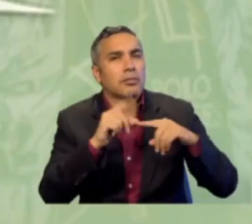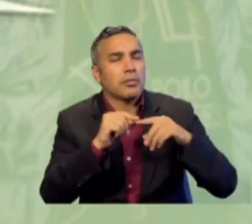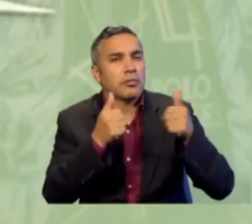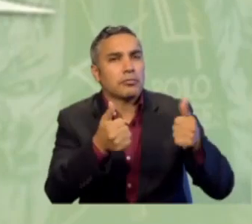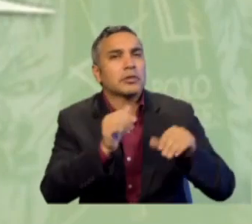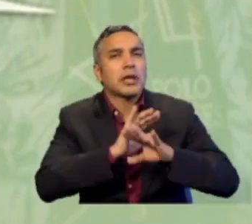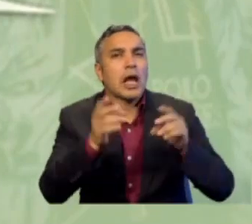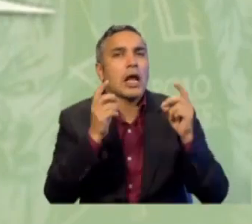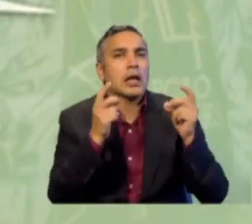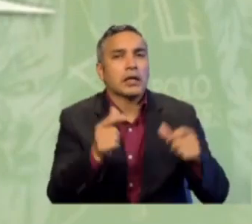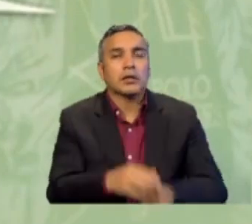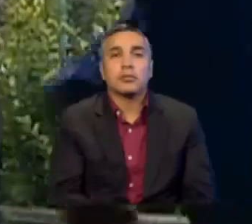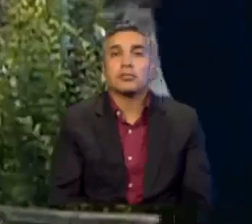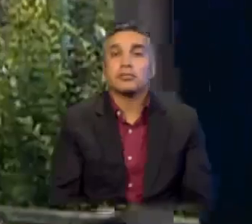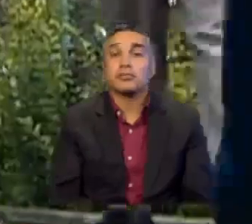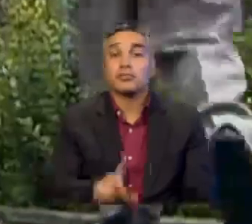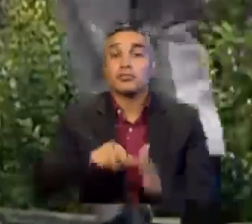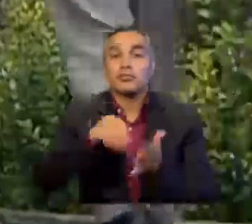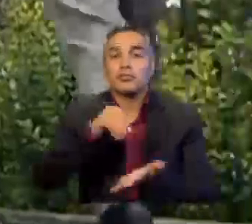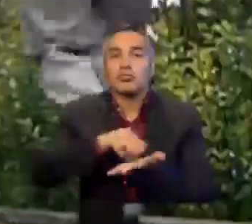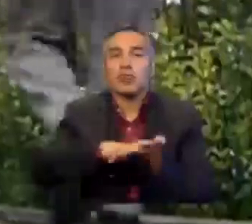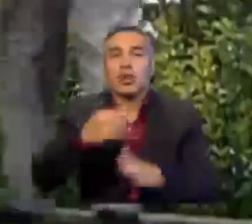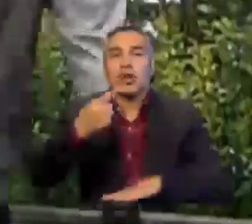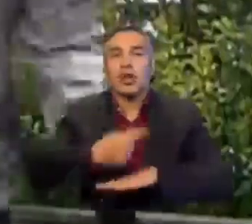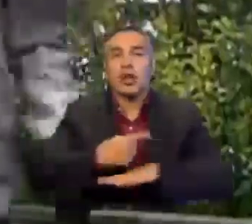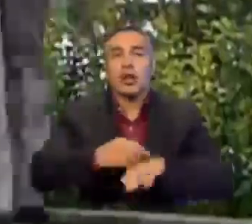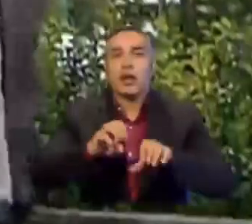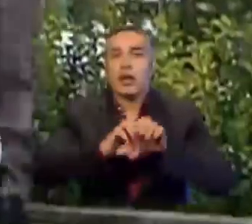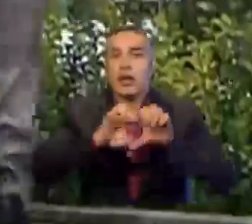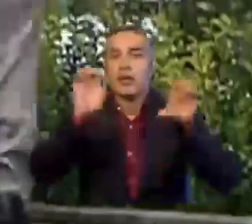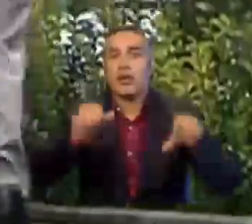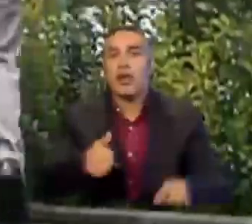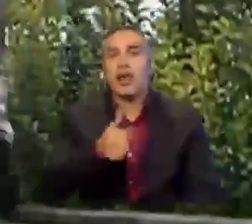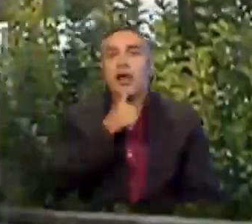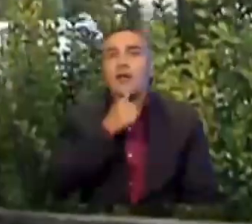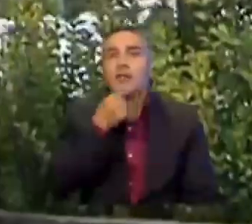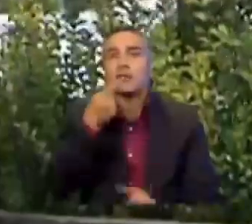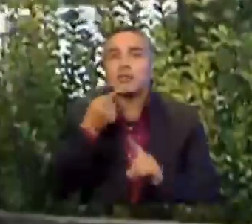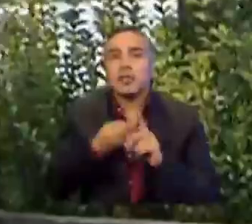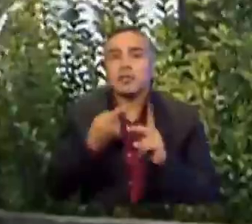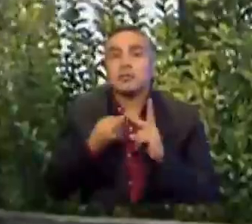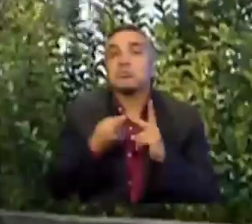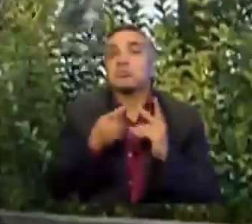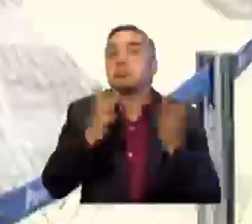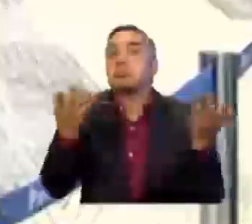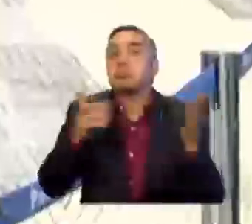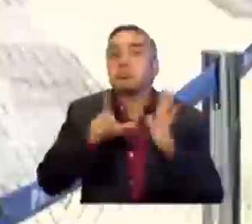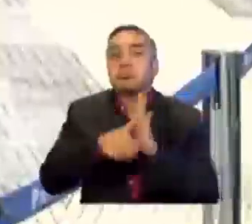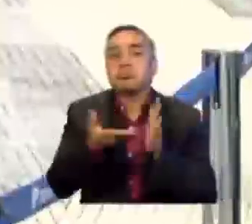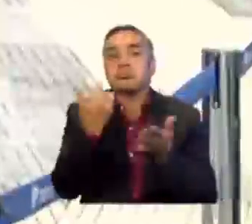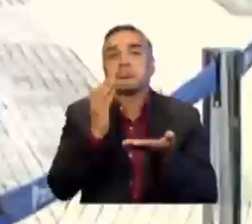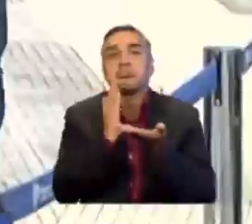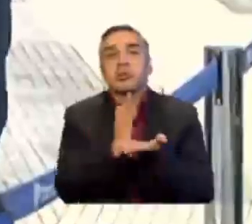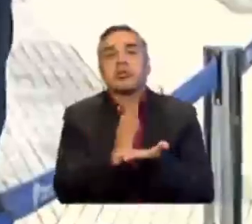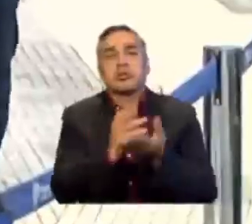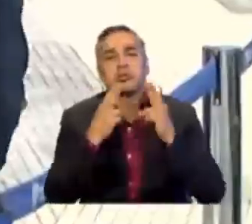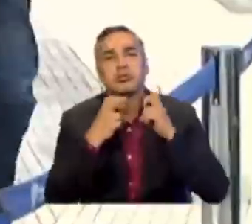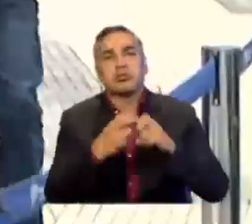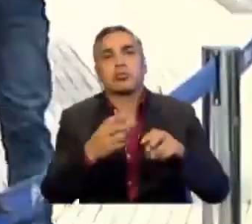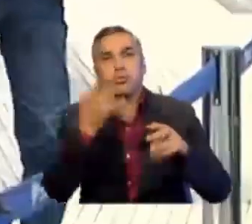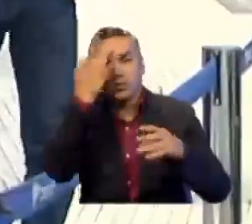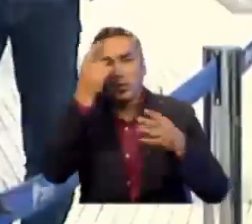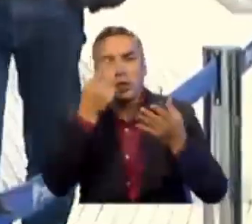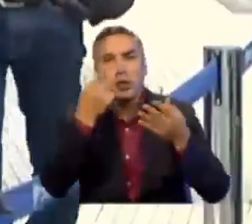Ya está, ñaño. Uriarte fue nombrado como gerente de la empresa metropolitana de agua potable por unos meses y luego fue convocado a declarar en la investigación